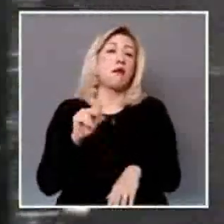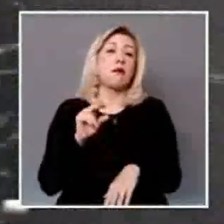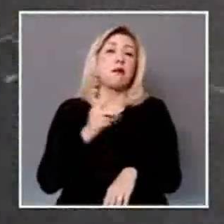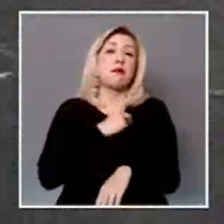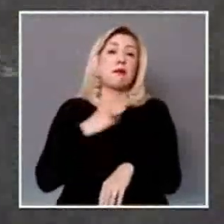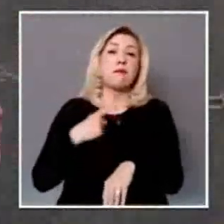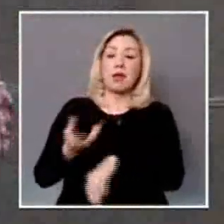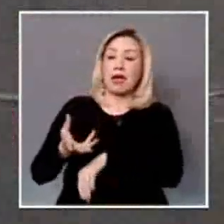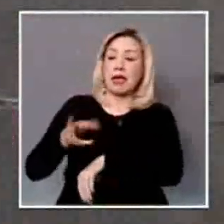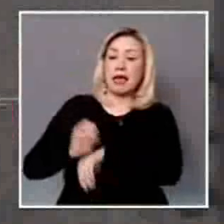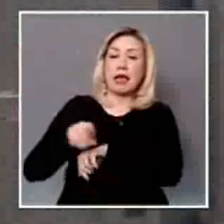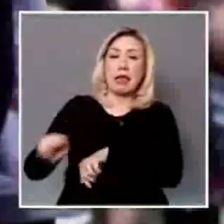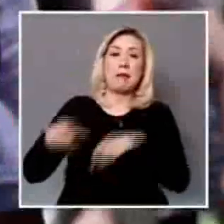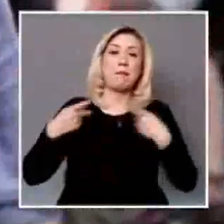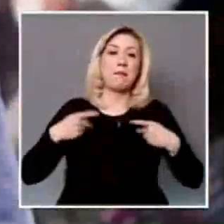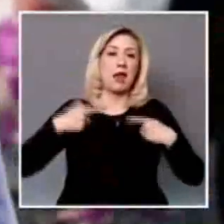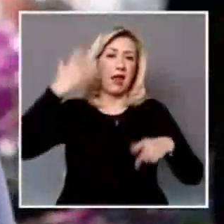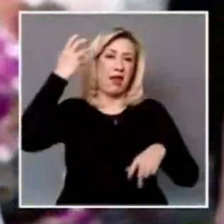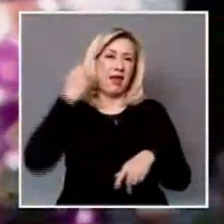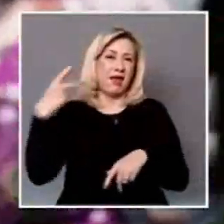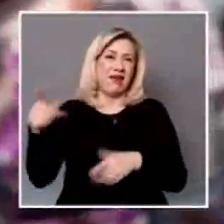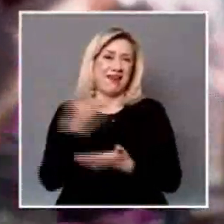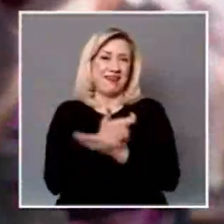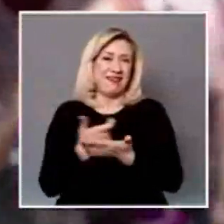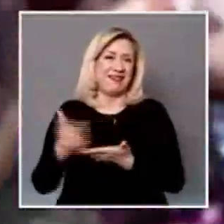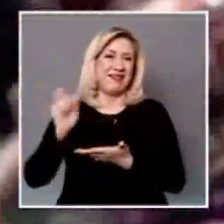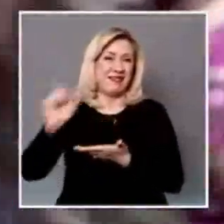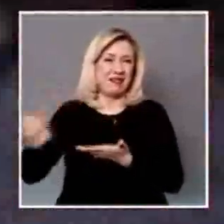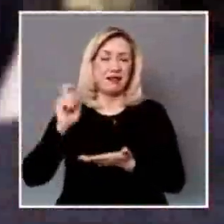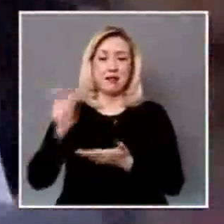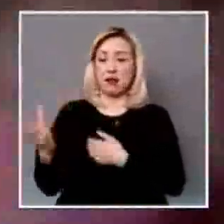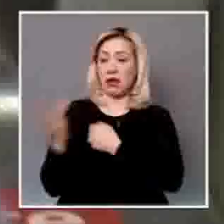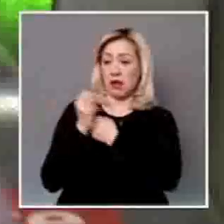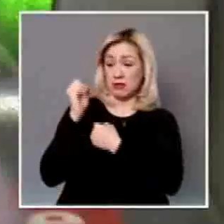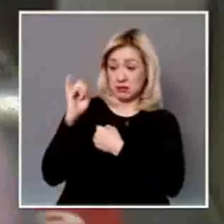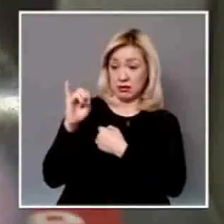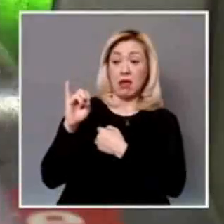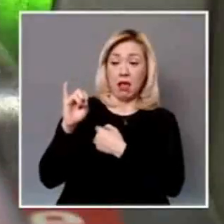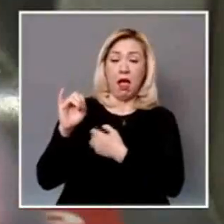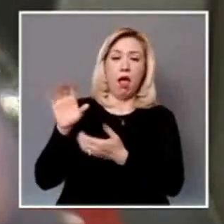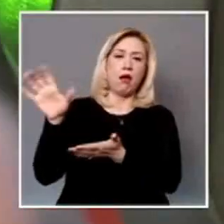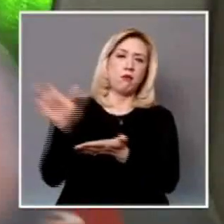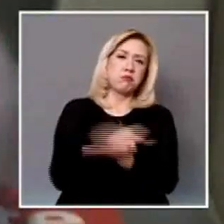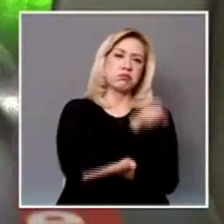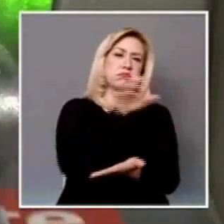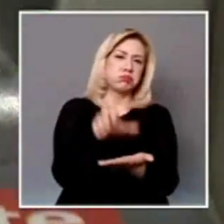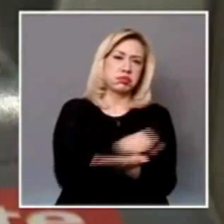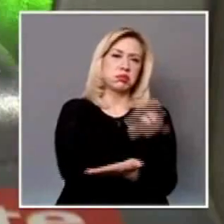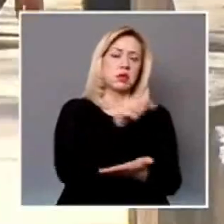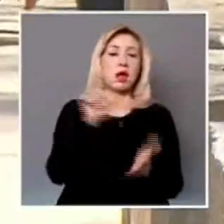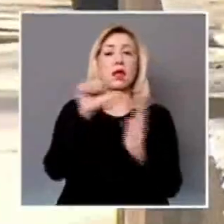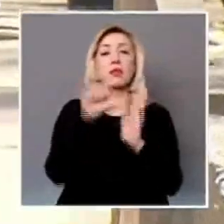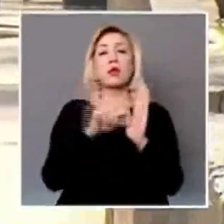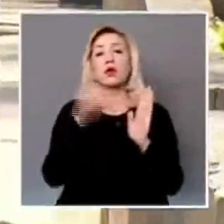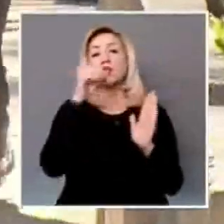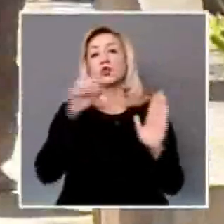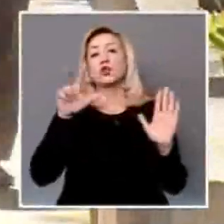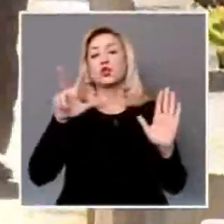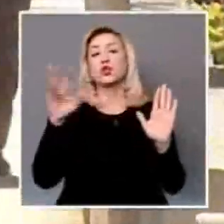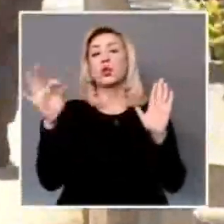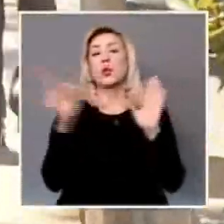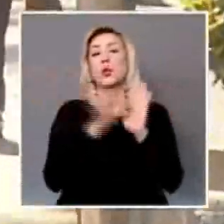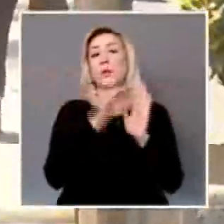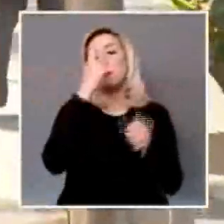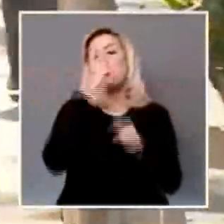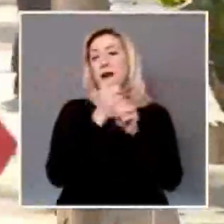jubilado. En ese sentido, y conforme a lo dispuesto en el artículo 118, primer párrafo y 29º transitorio